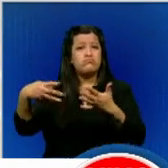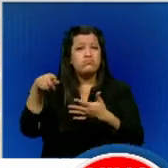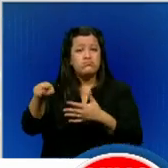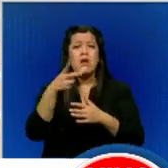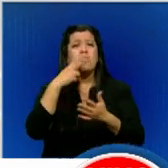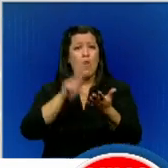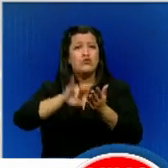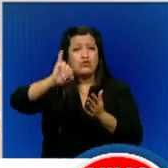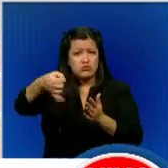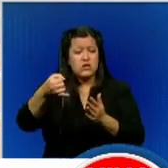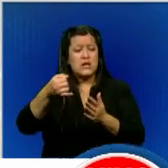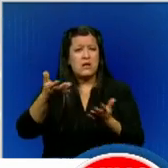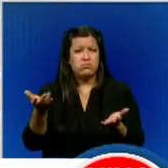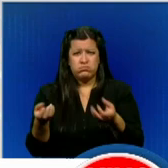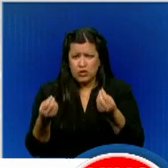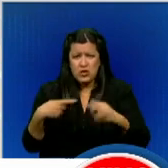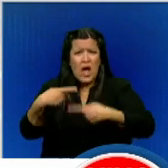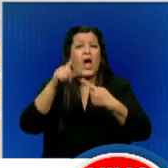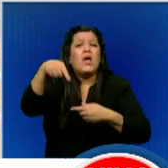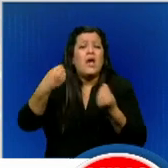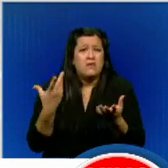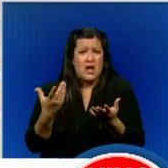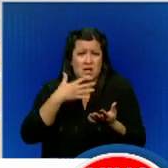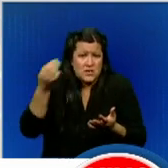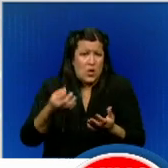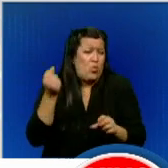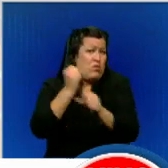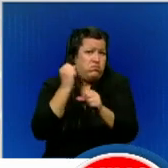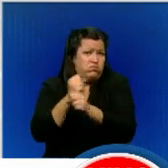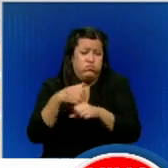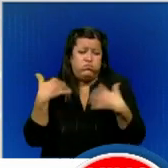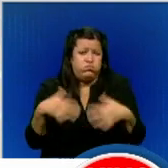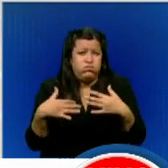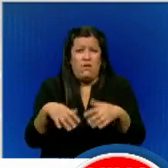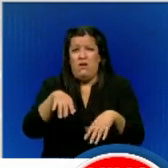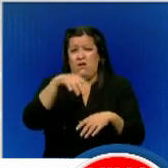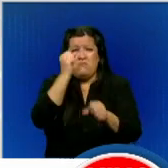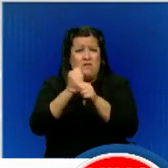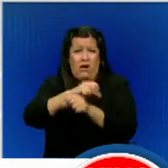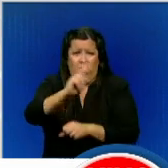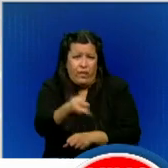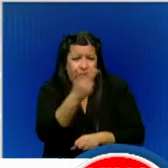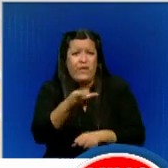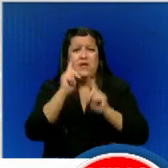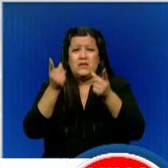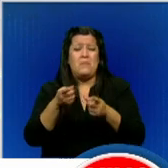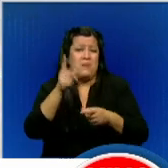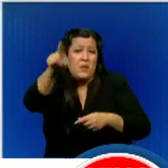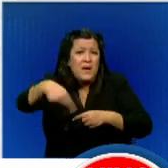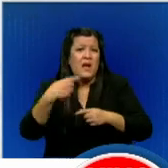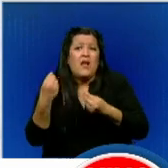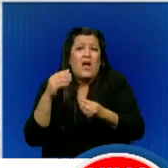aceptados cuando hacen el efecto mayor costo laboral mayor precariedad profundizar la informalidad de la